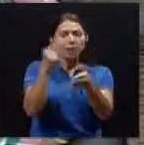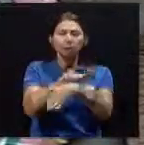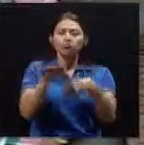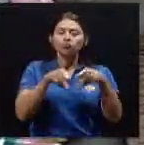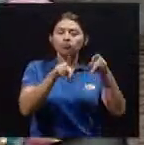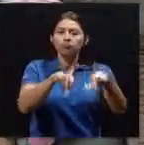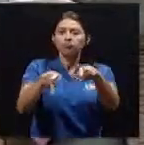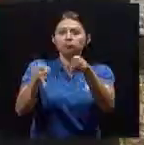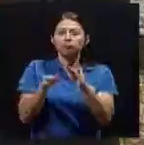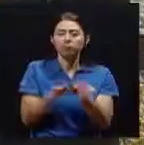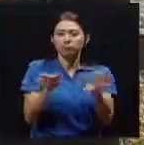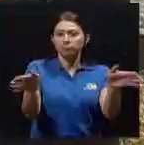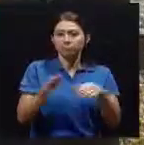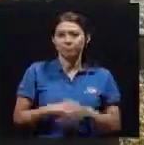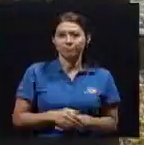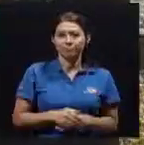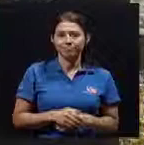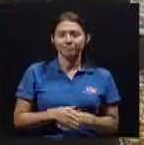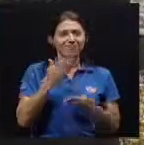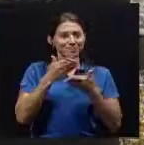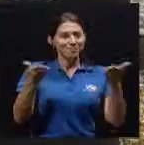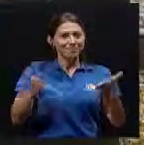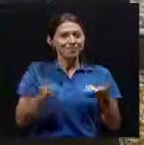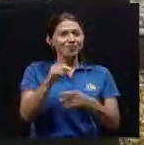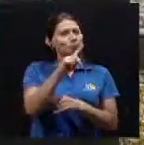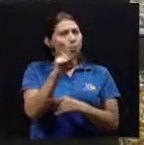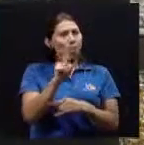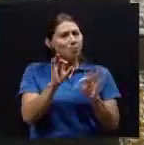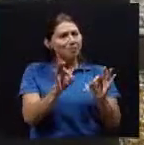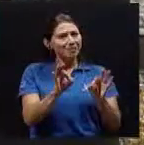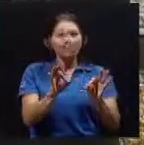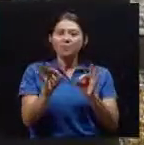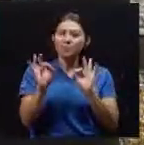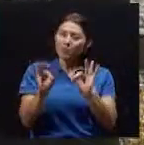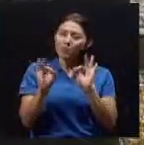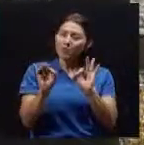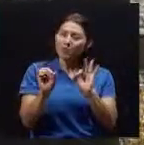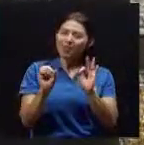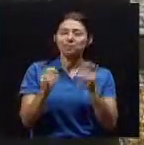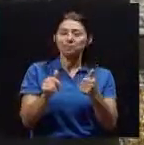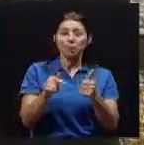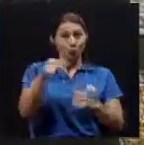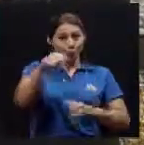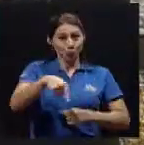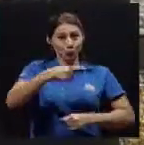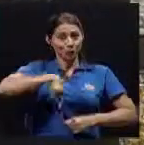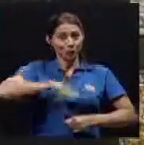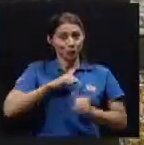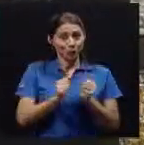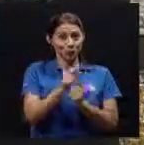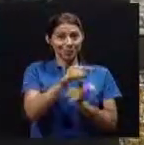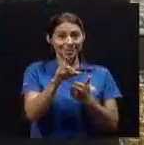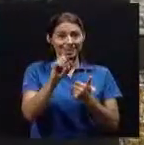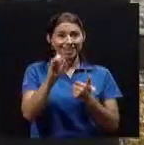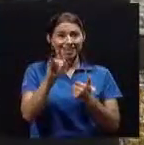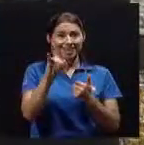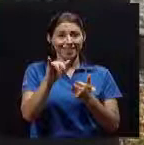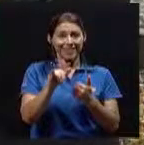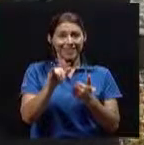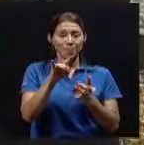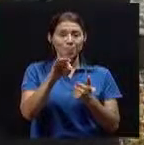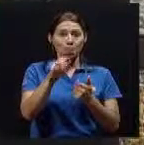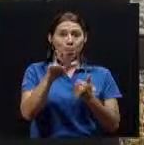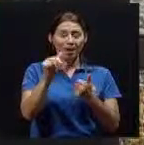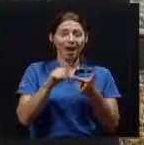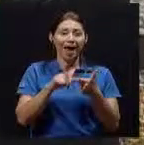en general. Bienvenidos. ¿Cómo está María del Mar? Muy bien, Seidy. Hoy estamos con ustedes, Seidy Mora y María del Mar Izaguirre,